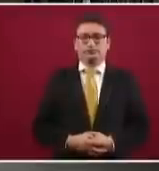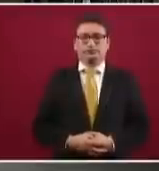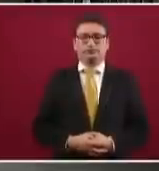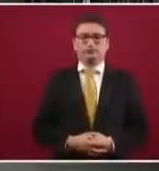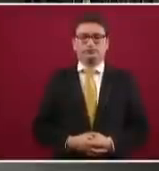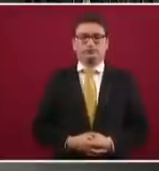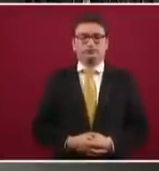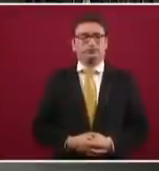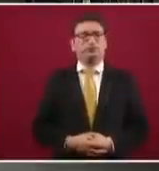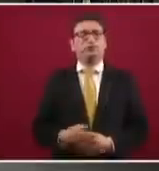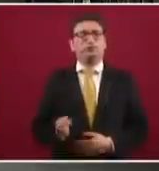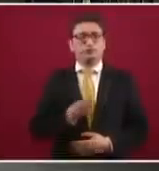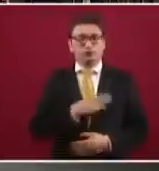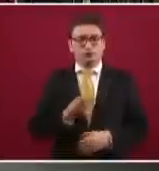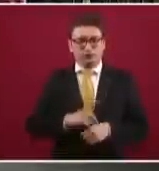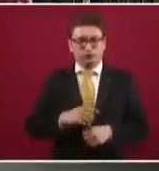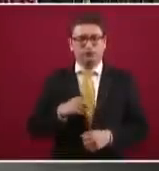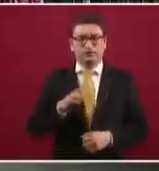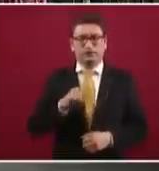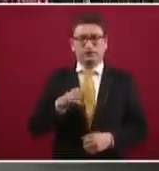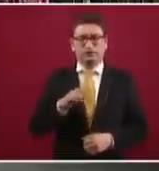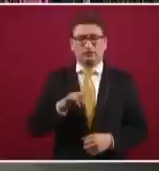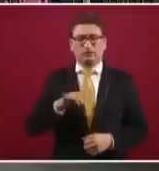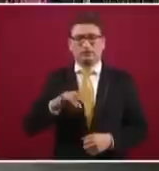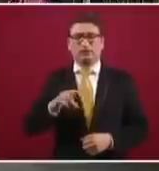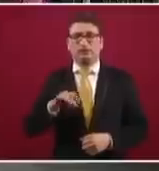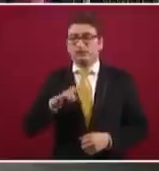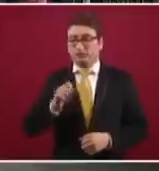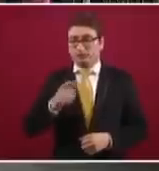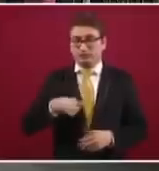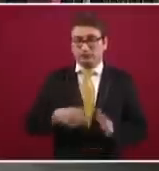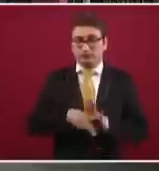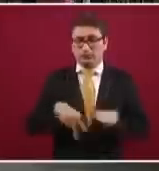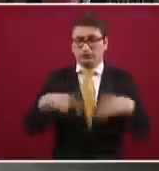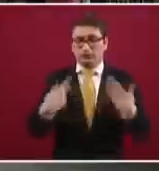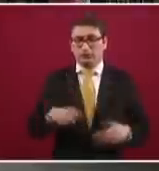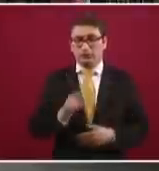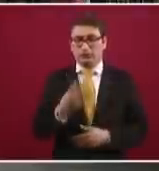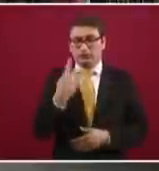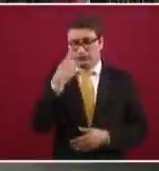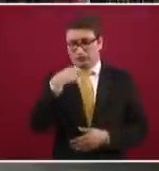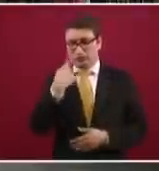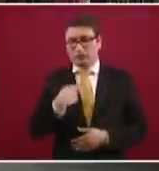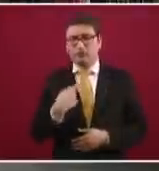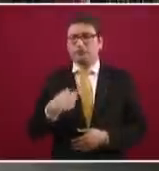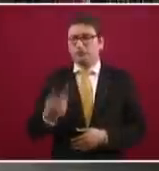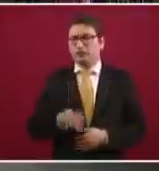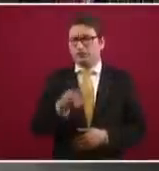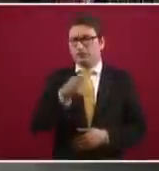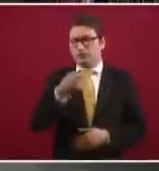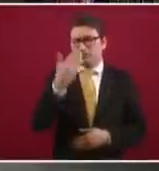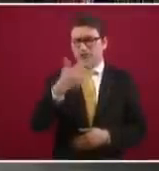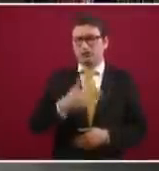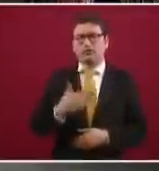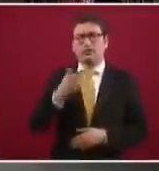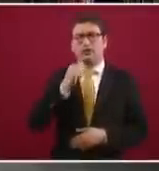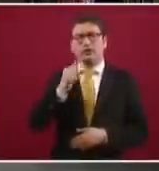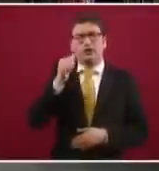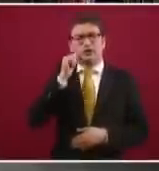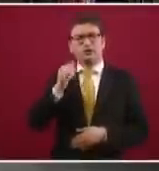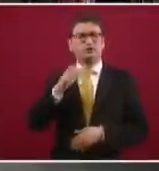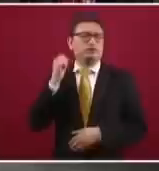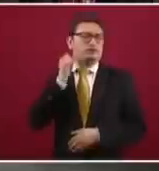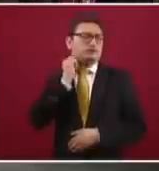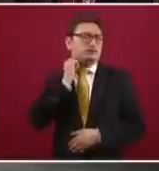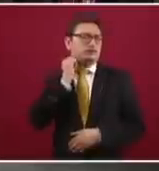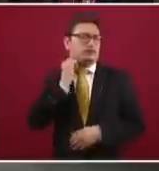Buenos días, presidente. Diana Benítez, del periódico 24 Horas. Preguntarle si va a atender este exhorto que ayer hicieron